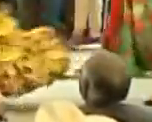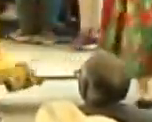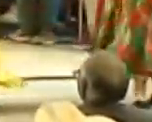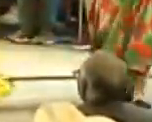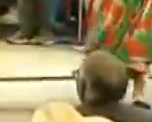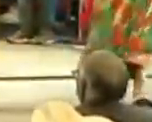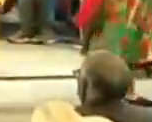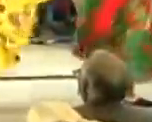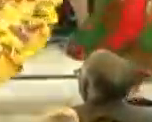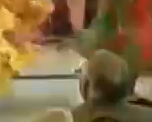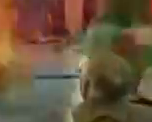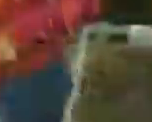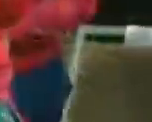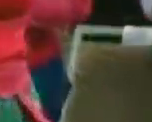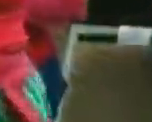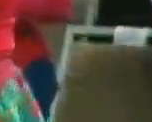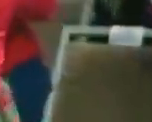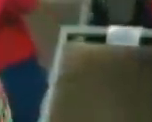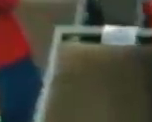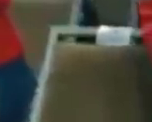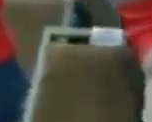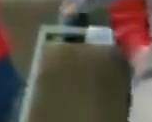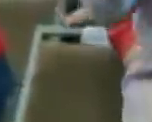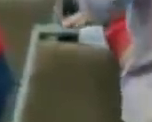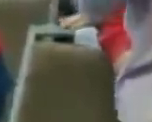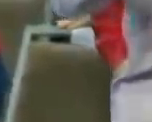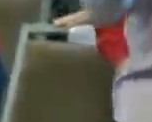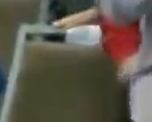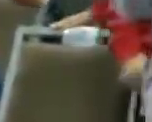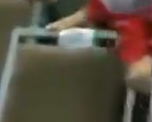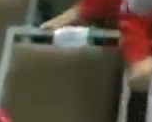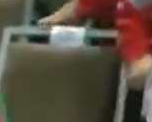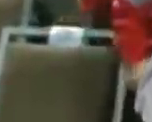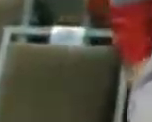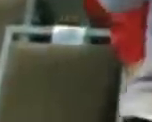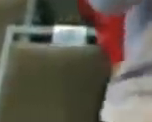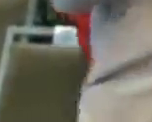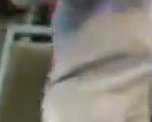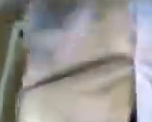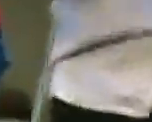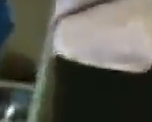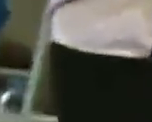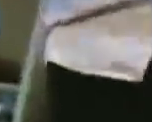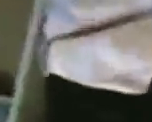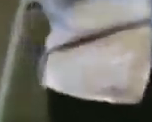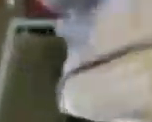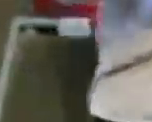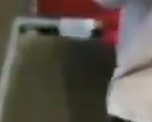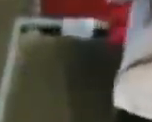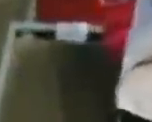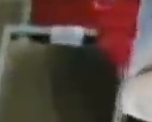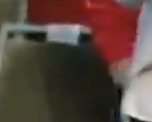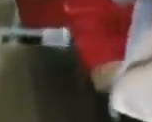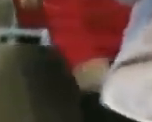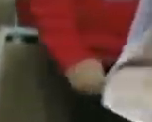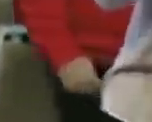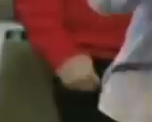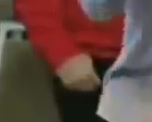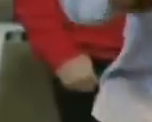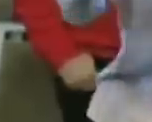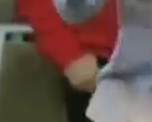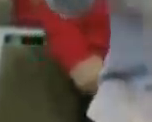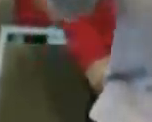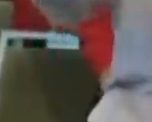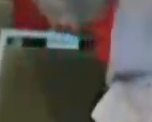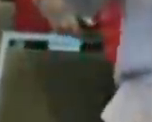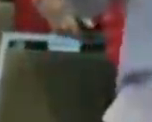en este evento de más de 1.572 delegados y delegadas territoriales y sectoriales, postulados